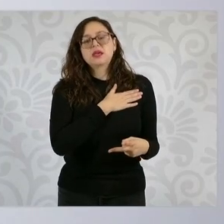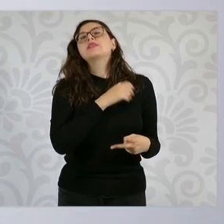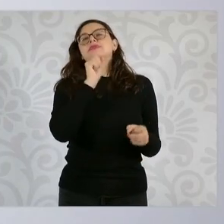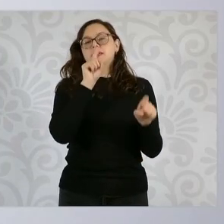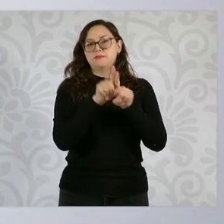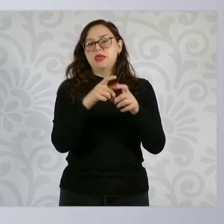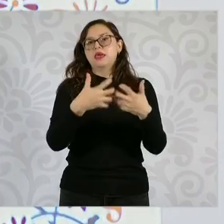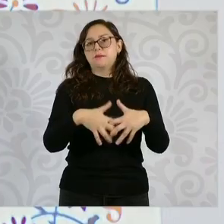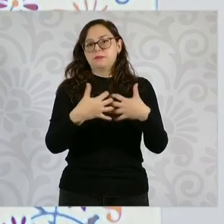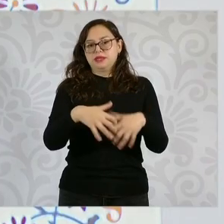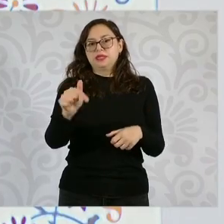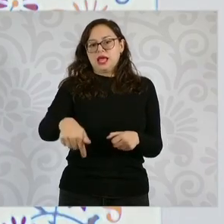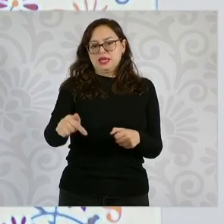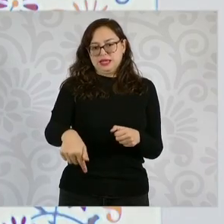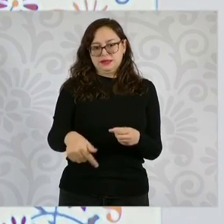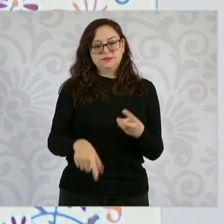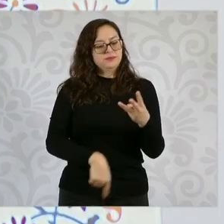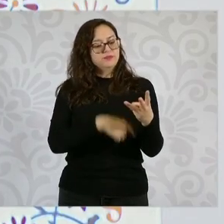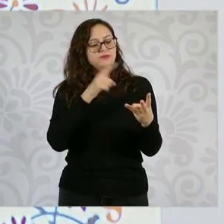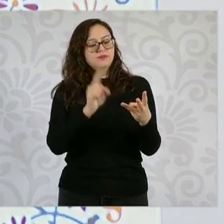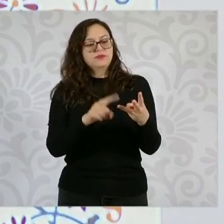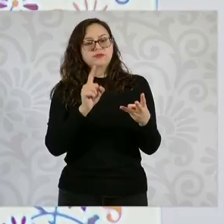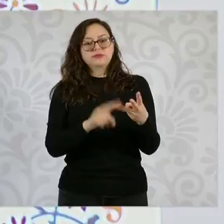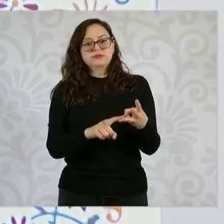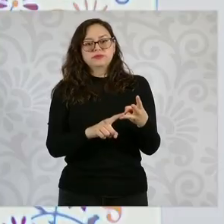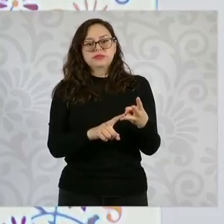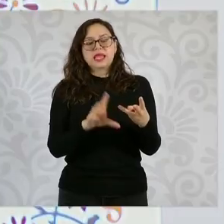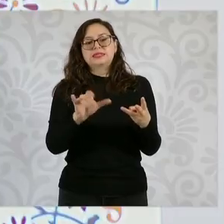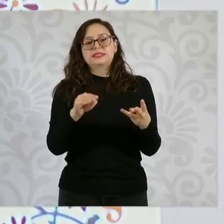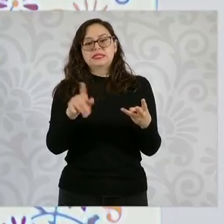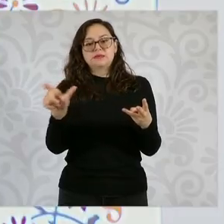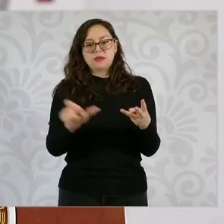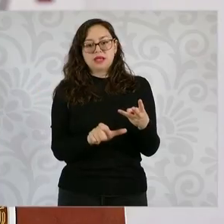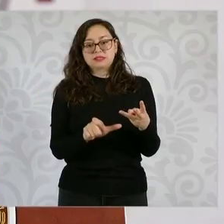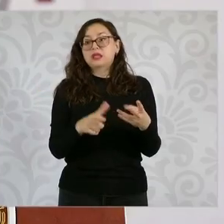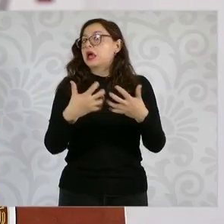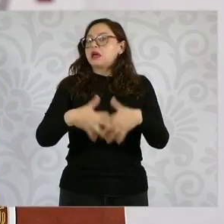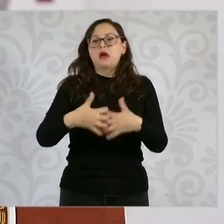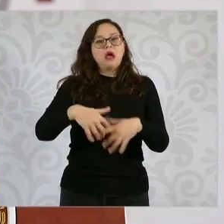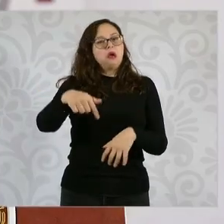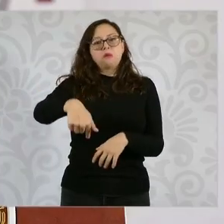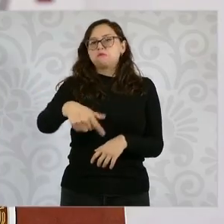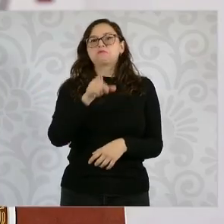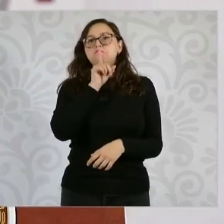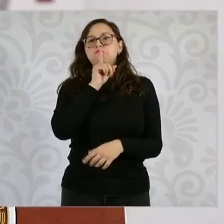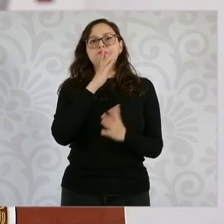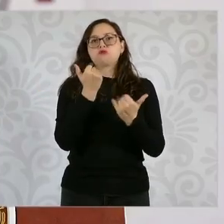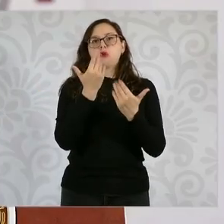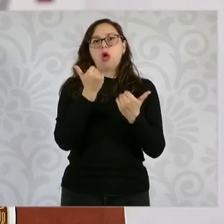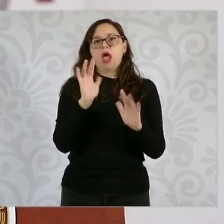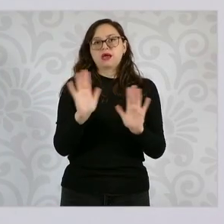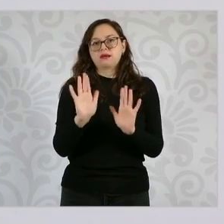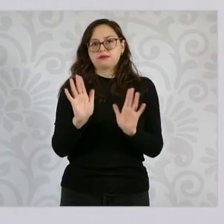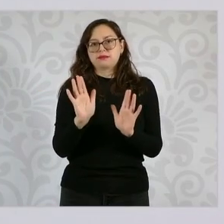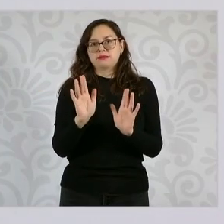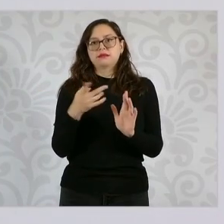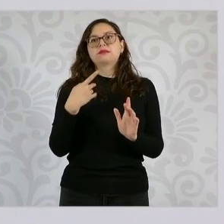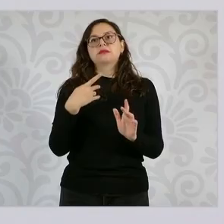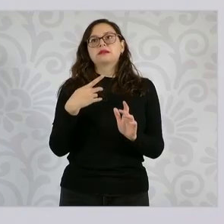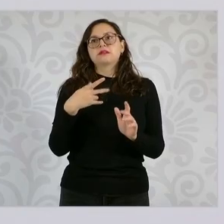Huehuetoca, Estado de México. Y la otra es Siemens, que no tiene plantas en México, tiene otras plantas de otros temas, pero no